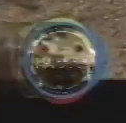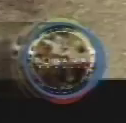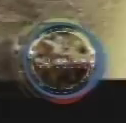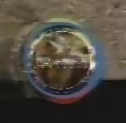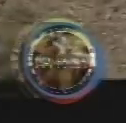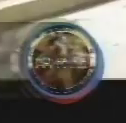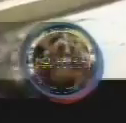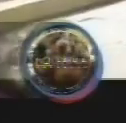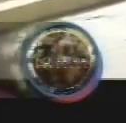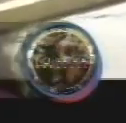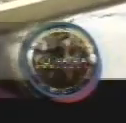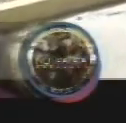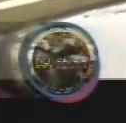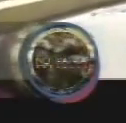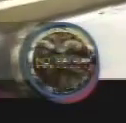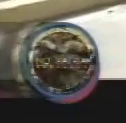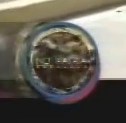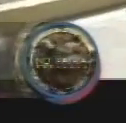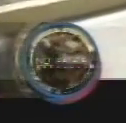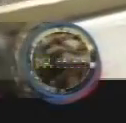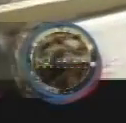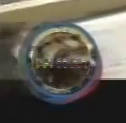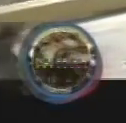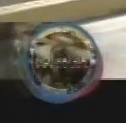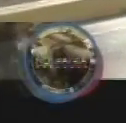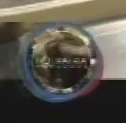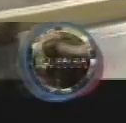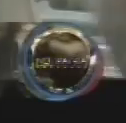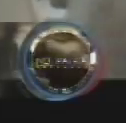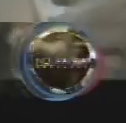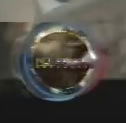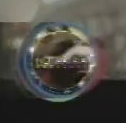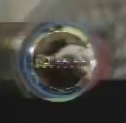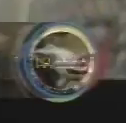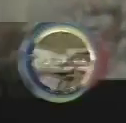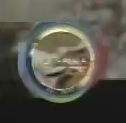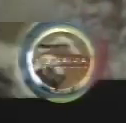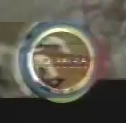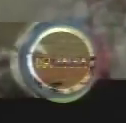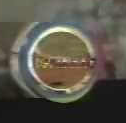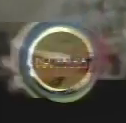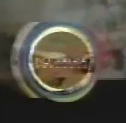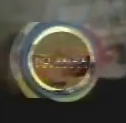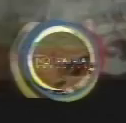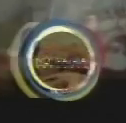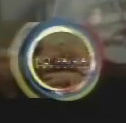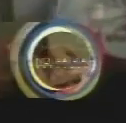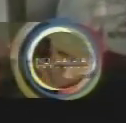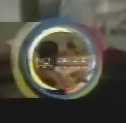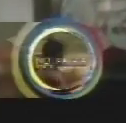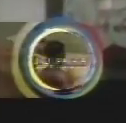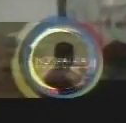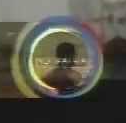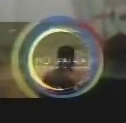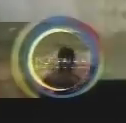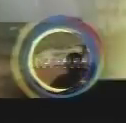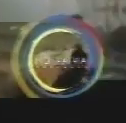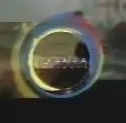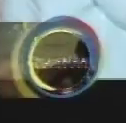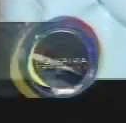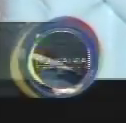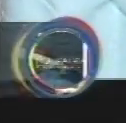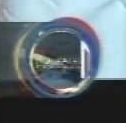amor, como pueblo organizado, asumiendo más de un reto, más de una